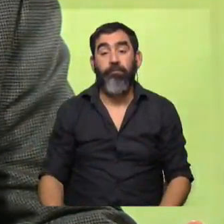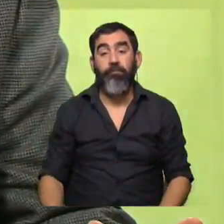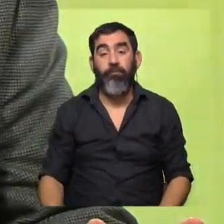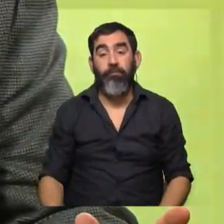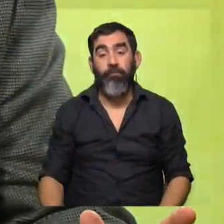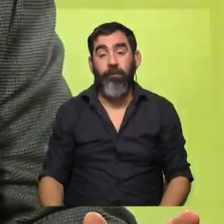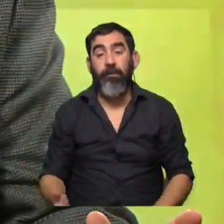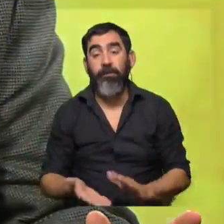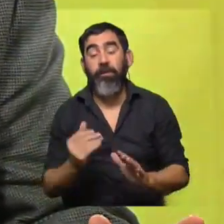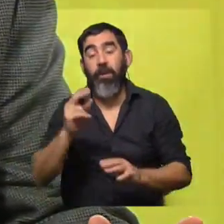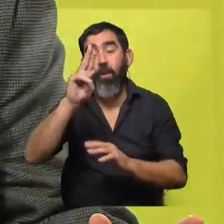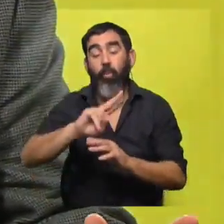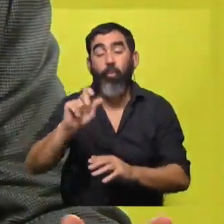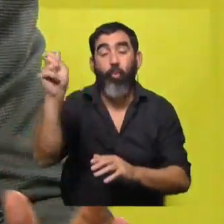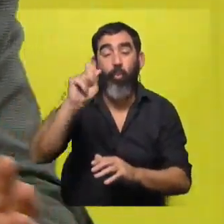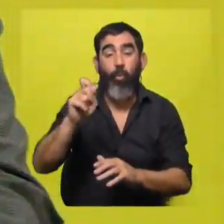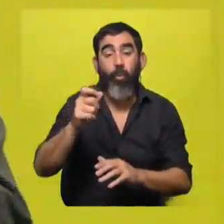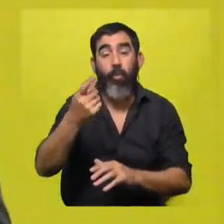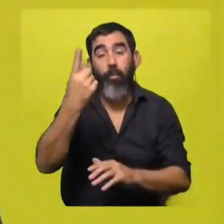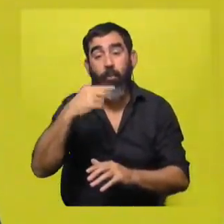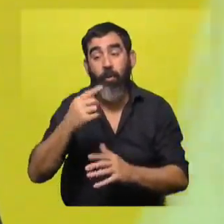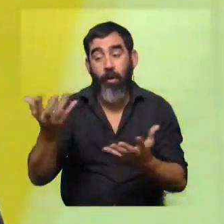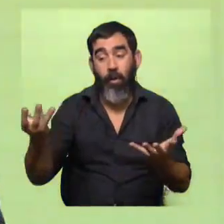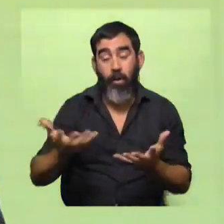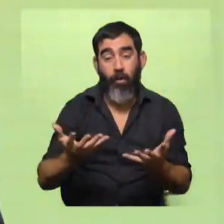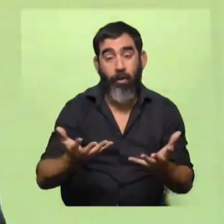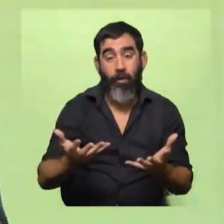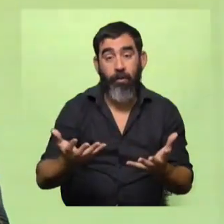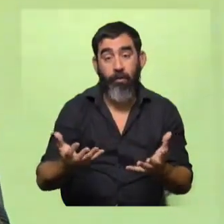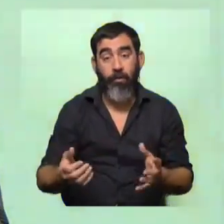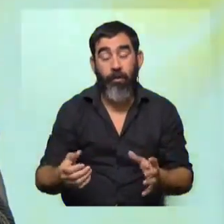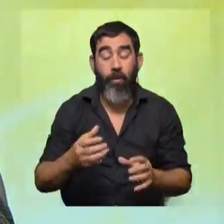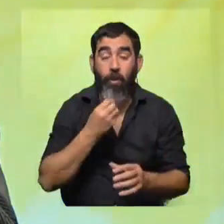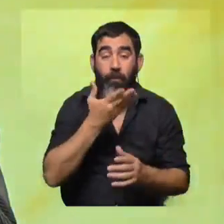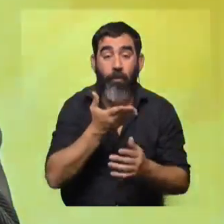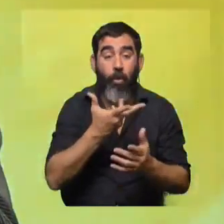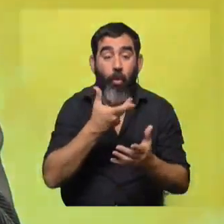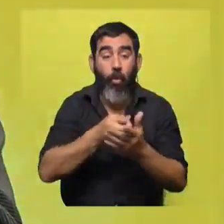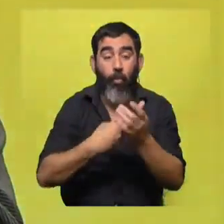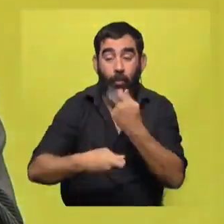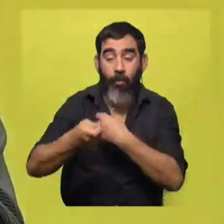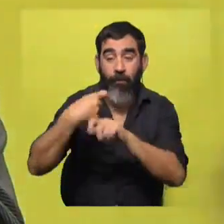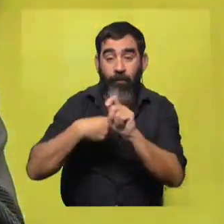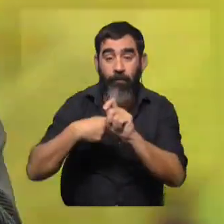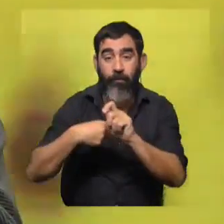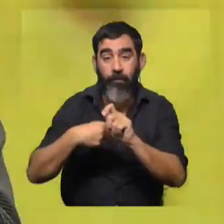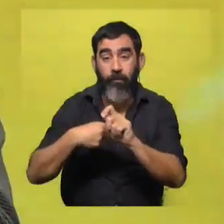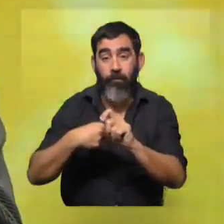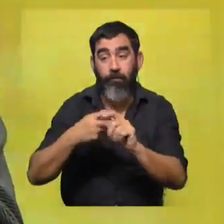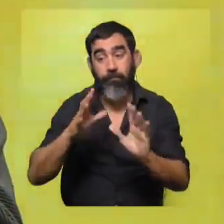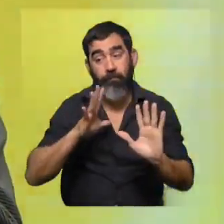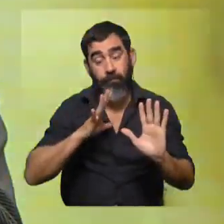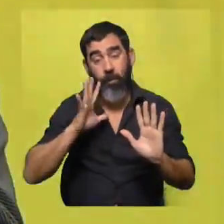bien de uso público para consumo y la metemos en un bien comprable y vendible, y estamos cruzando un